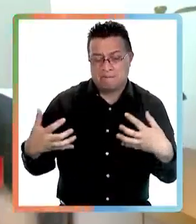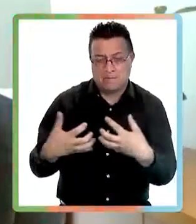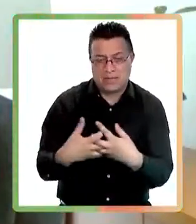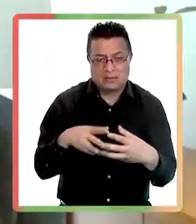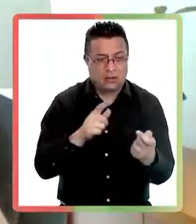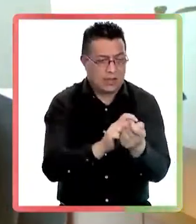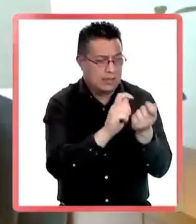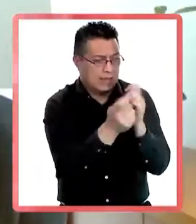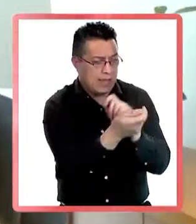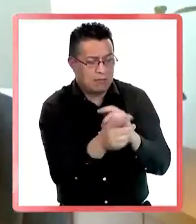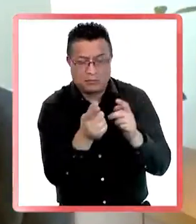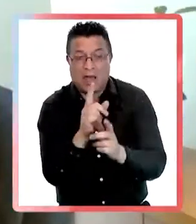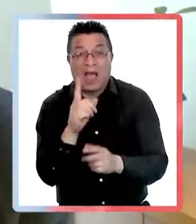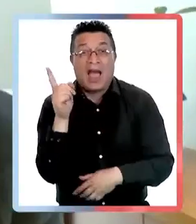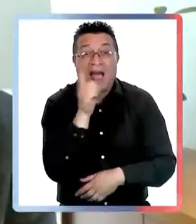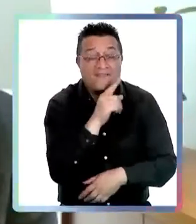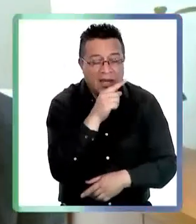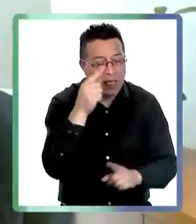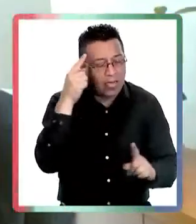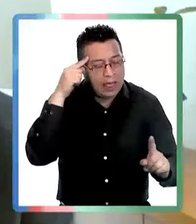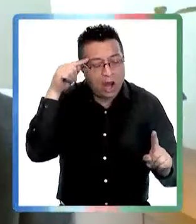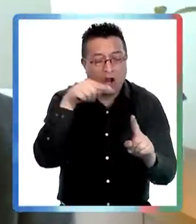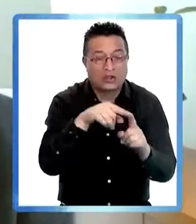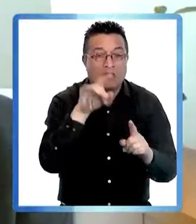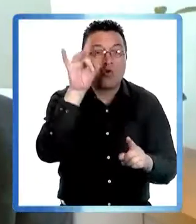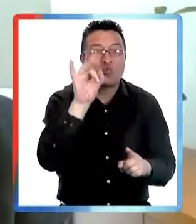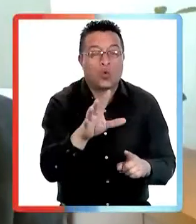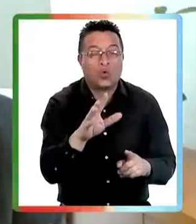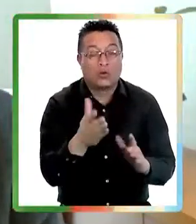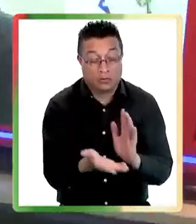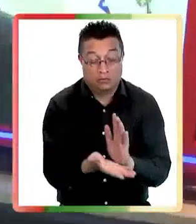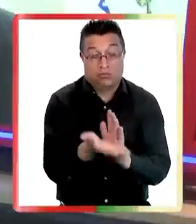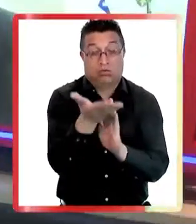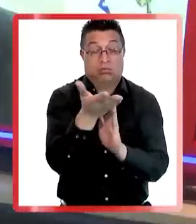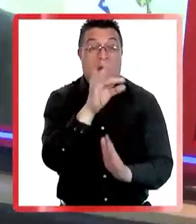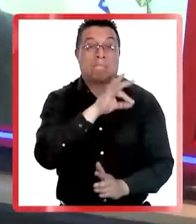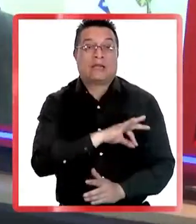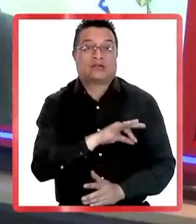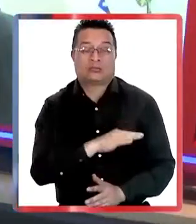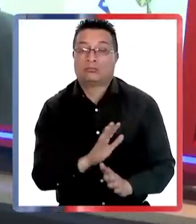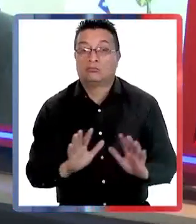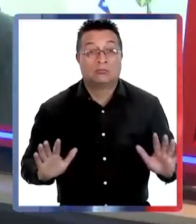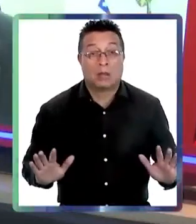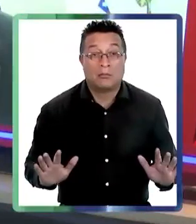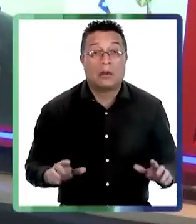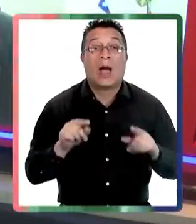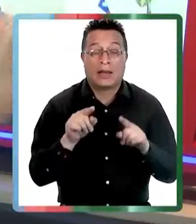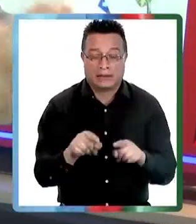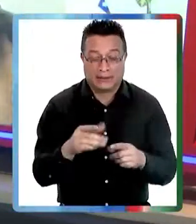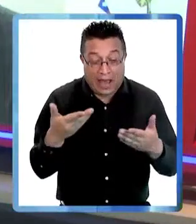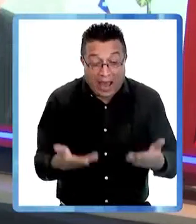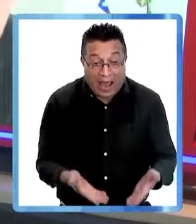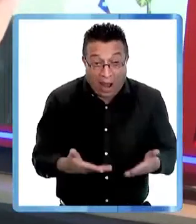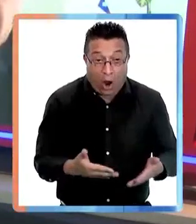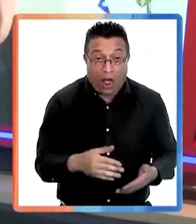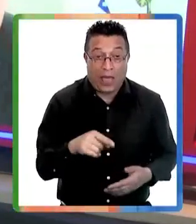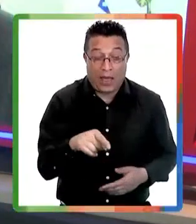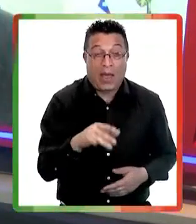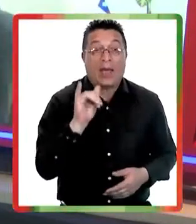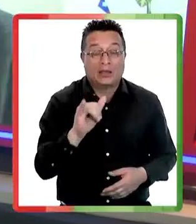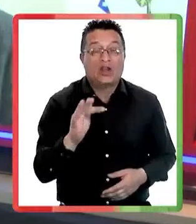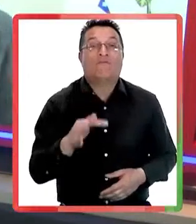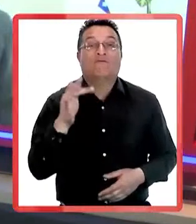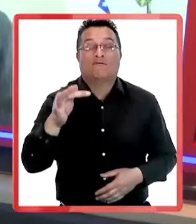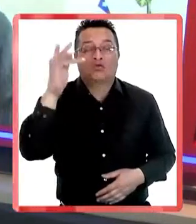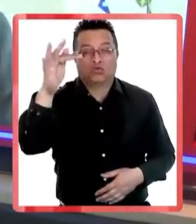los cambios que se van a hacer al final tienen un solo propósito, que es subir las pensiones, y subir las pensiones de los actuales y